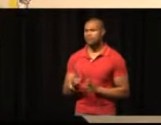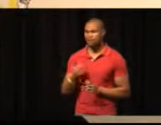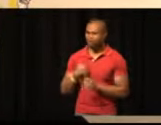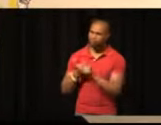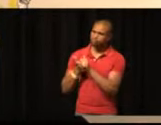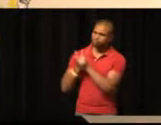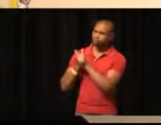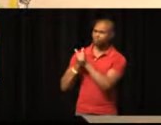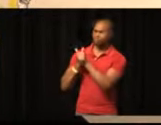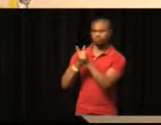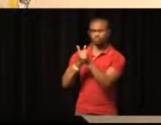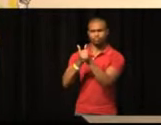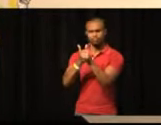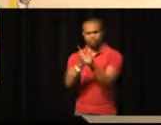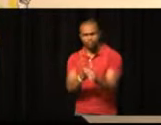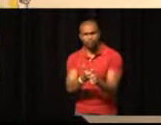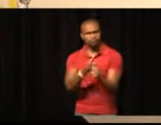Yo he seguido